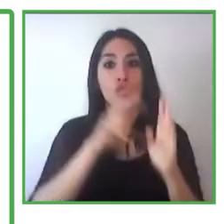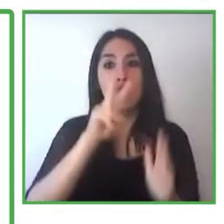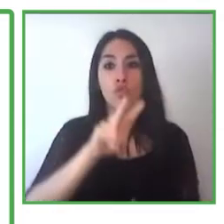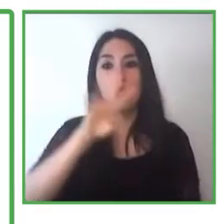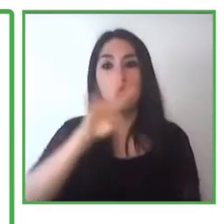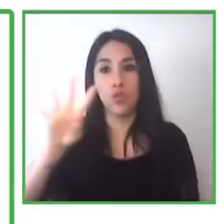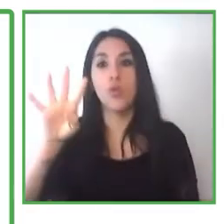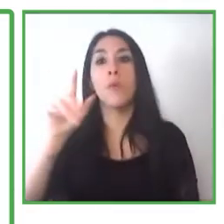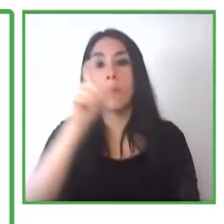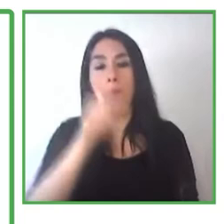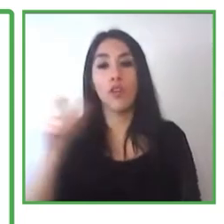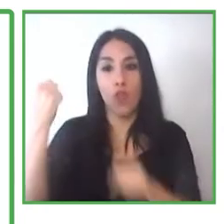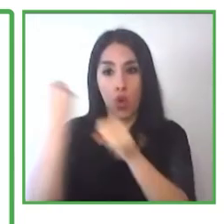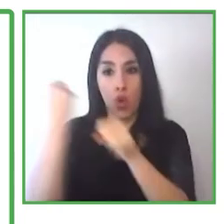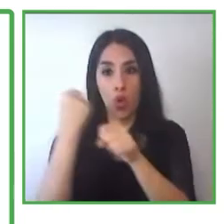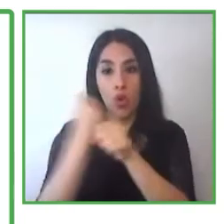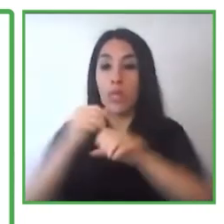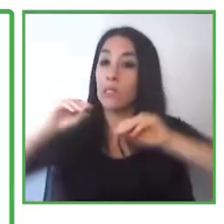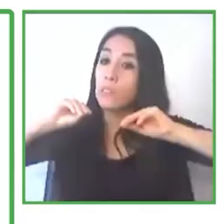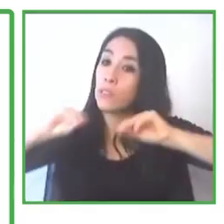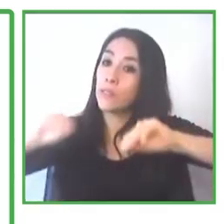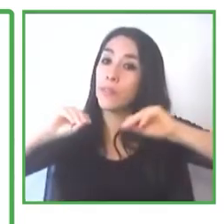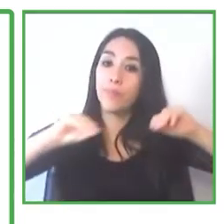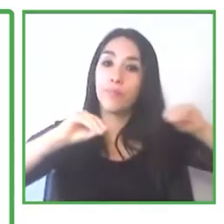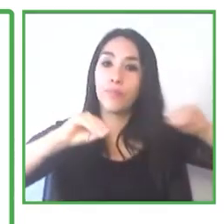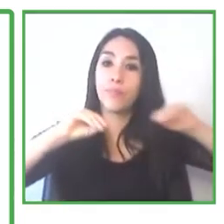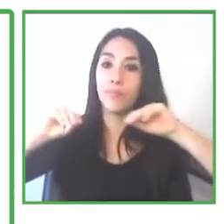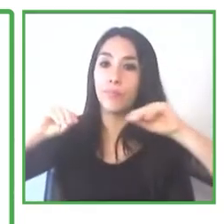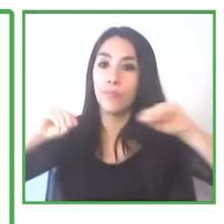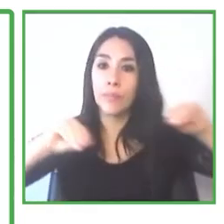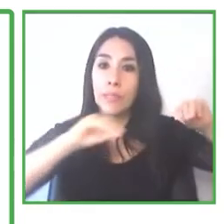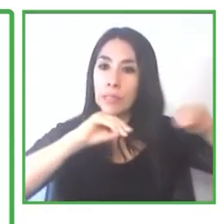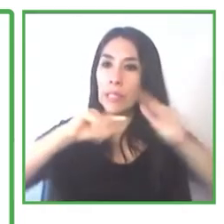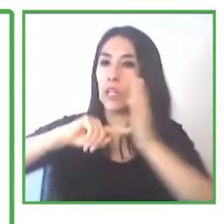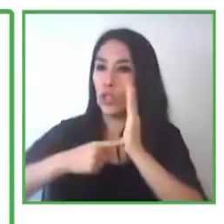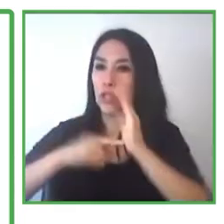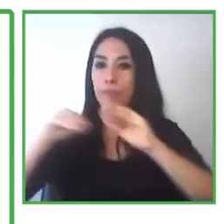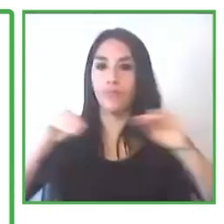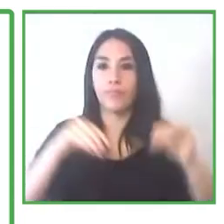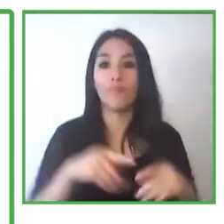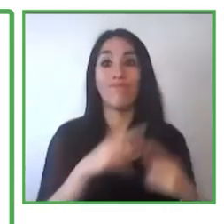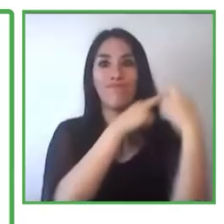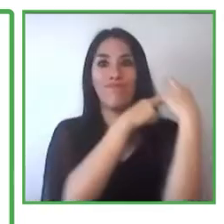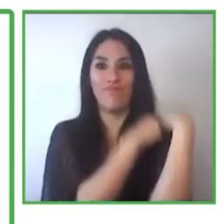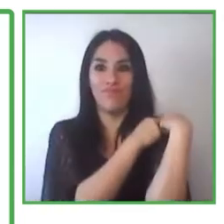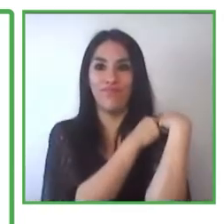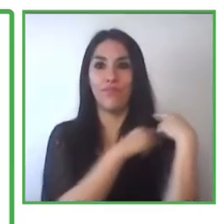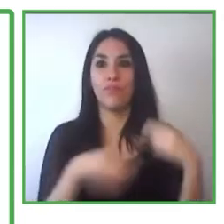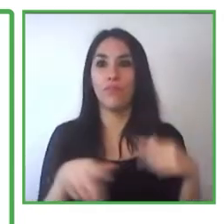laborales, que son los que se encargan de hacer ese contacto con las empresas